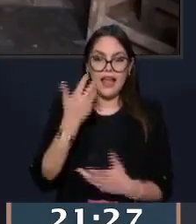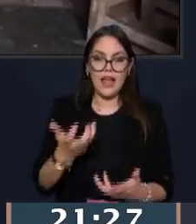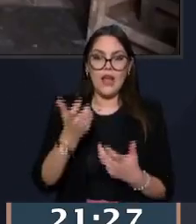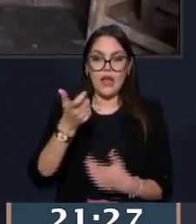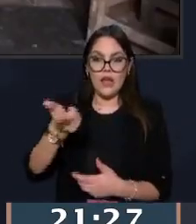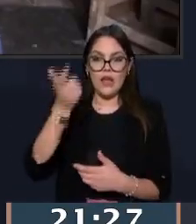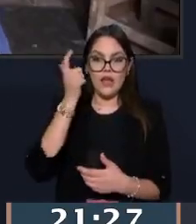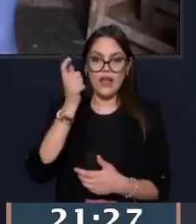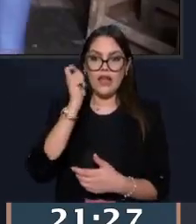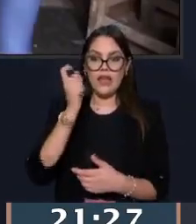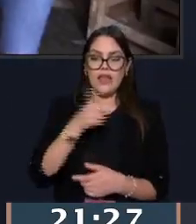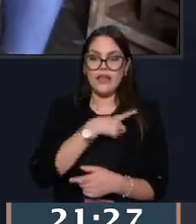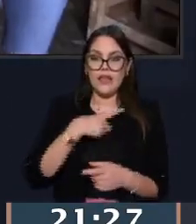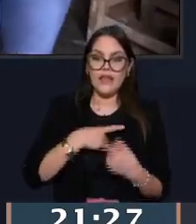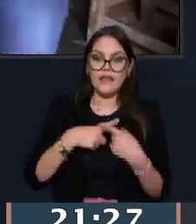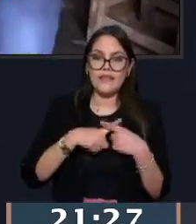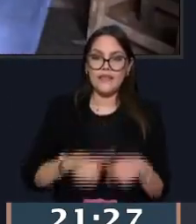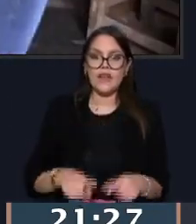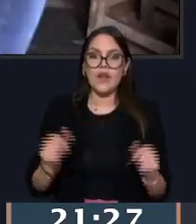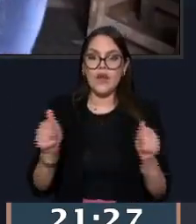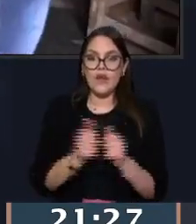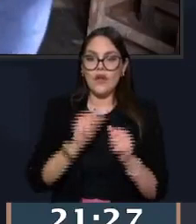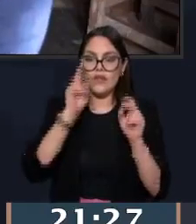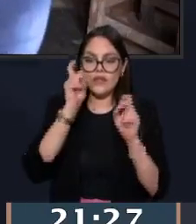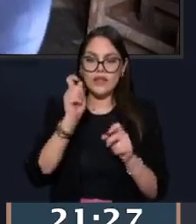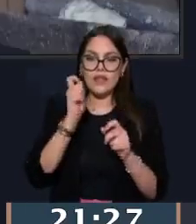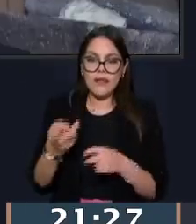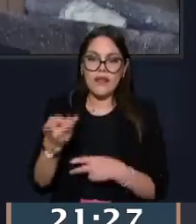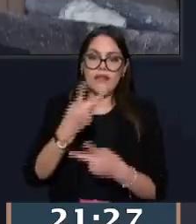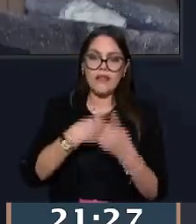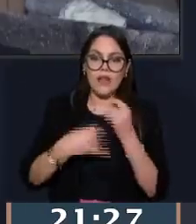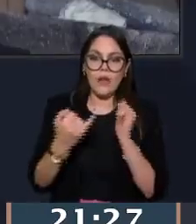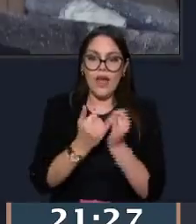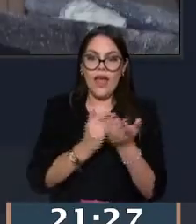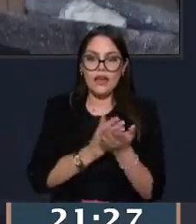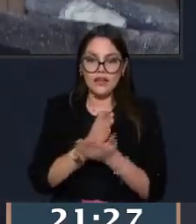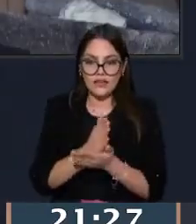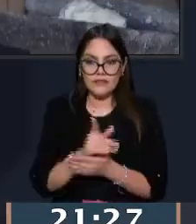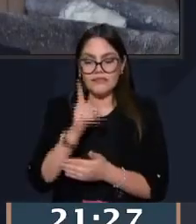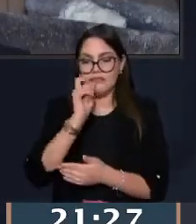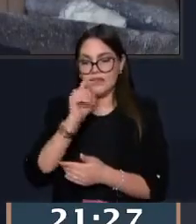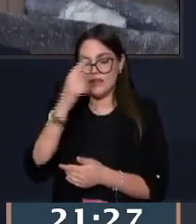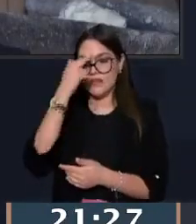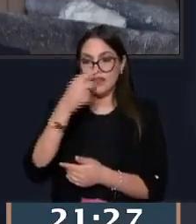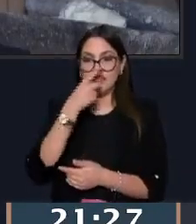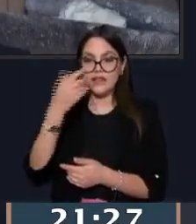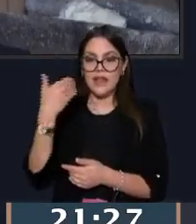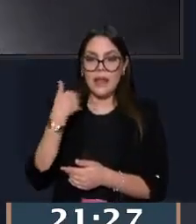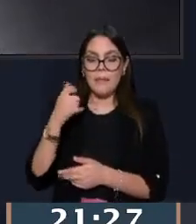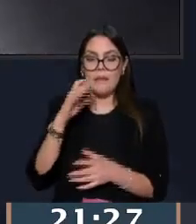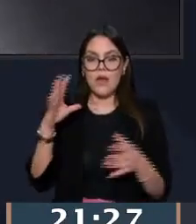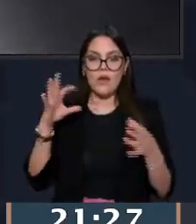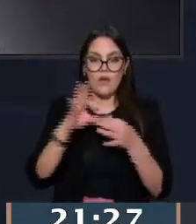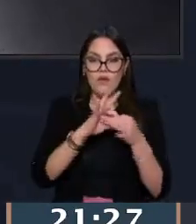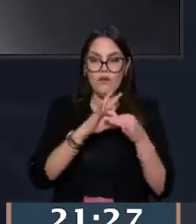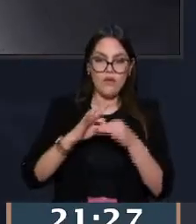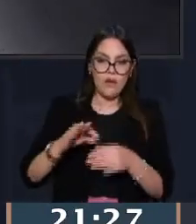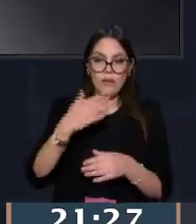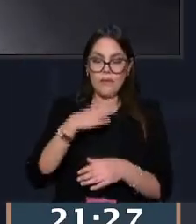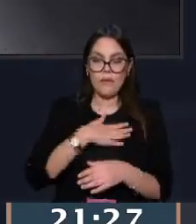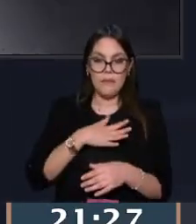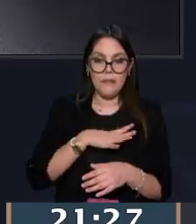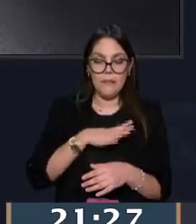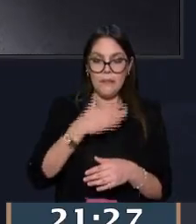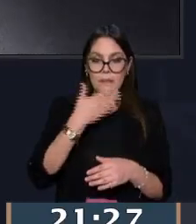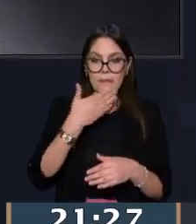menor diferencial en términos de los ingresos y de los accesos. Tú decías bienes comunes. Bueno, lo vimos con la pandemia. El tema del